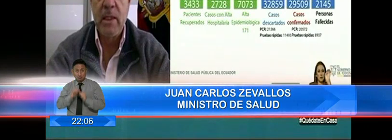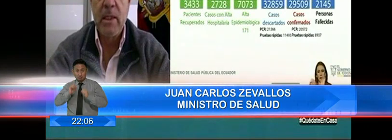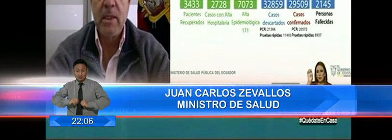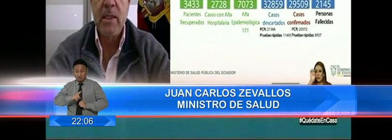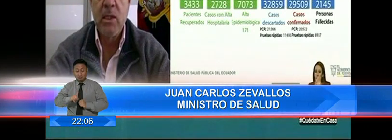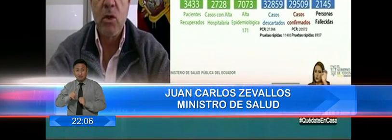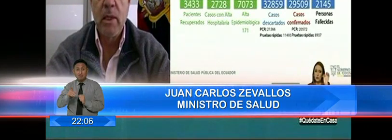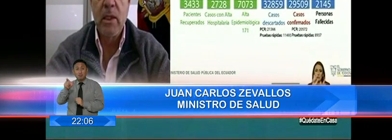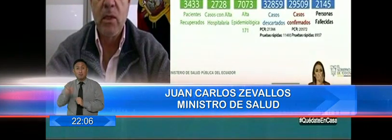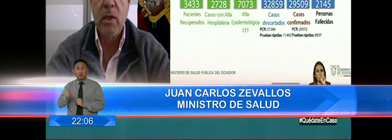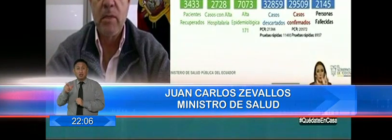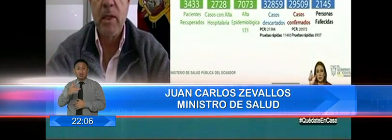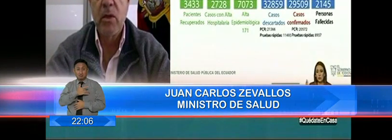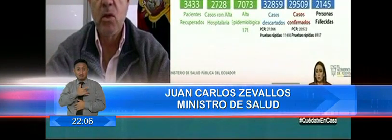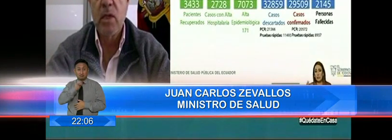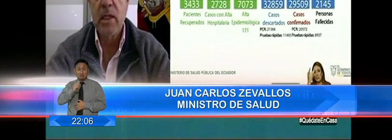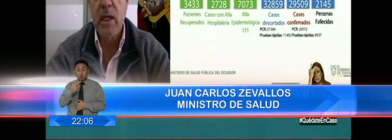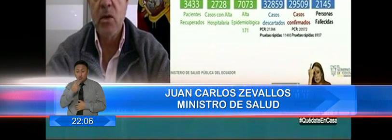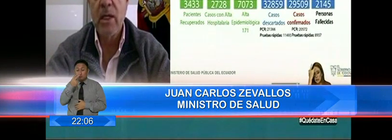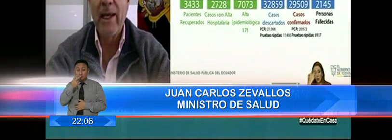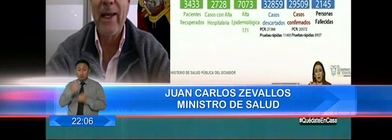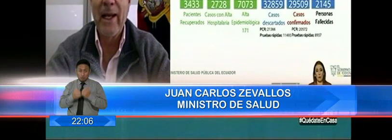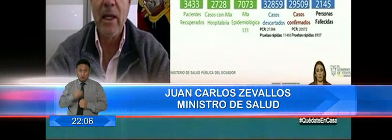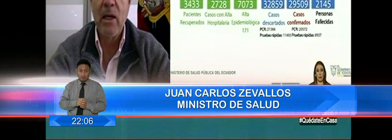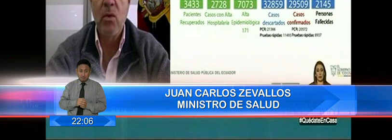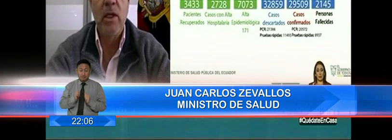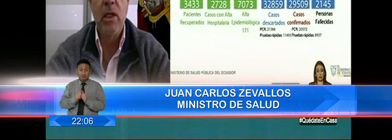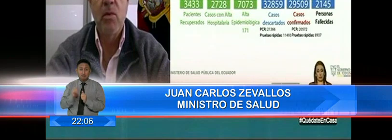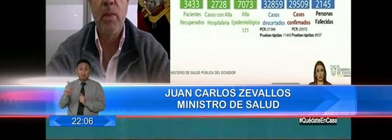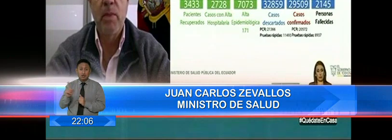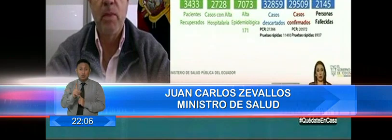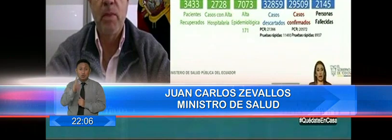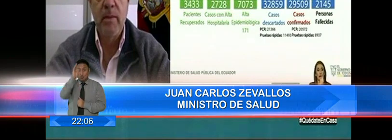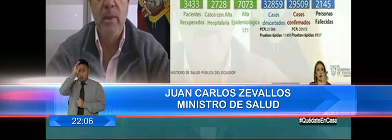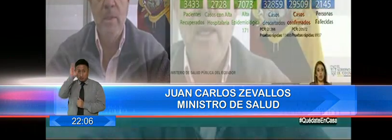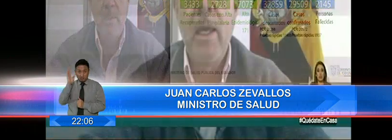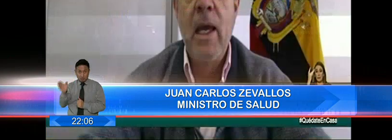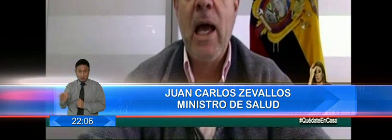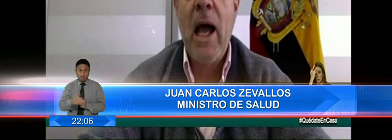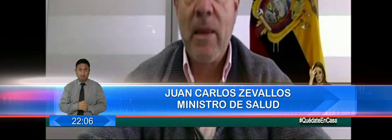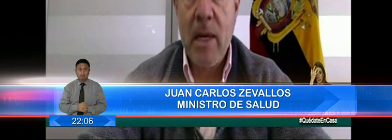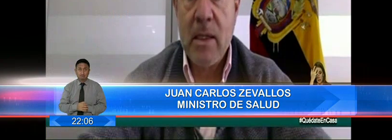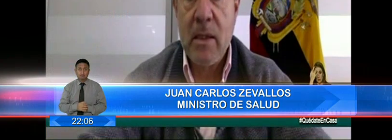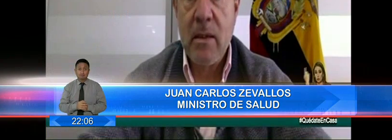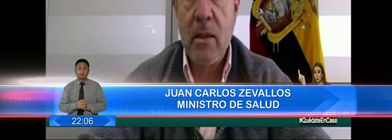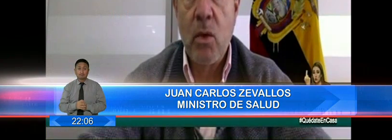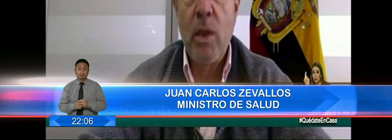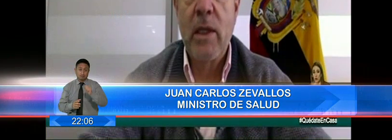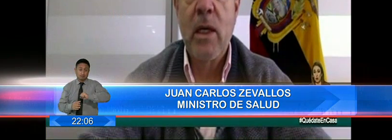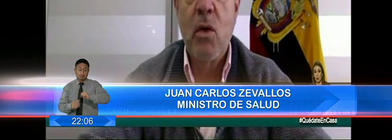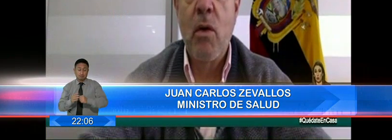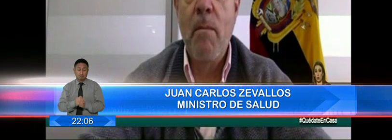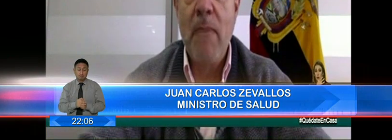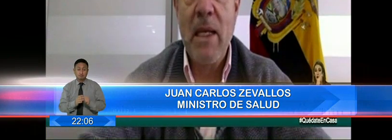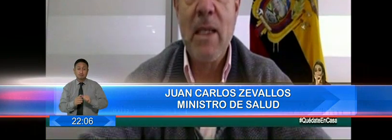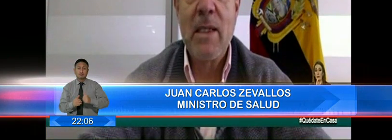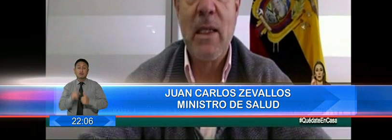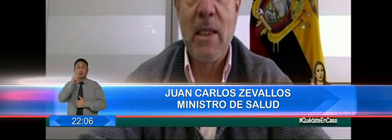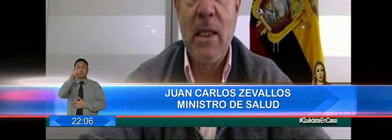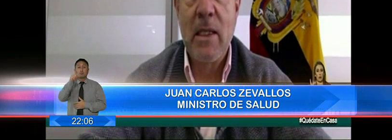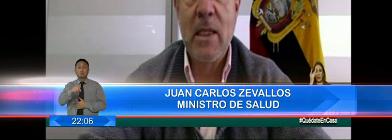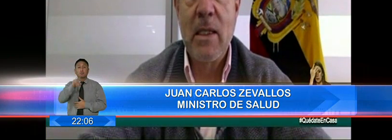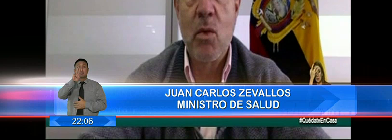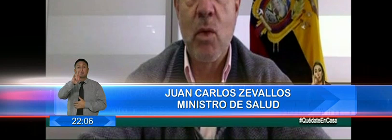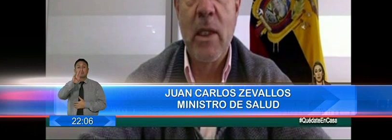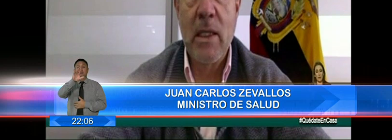pacientes sintomáticos respiratorios de externos en cada unidad operativa además cuenta con